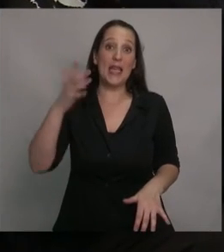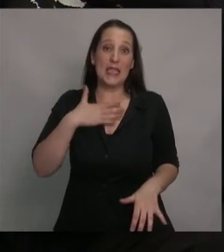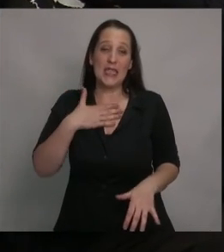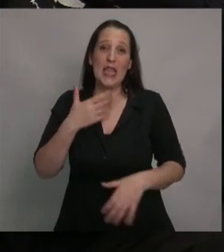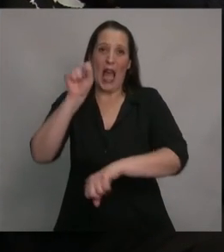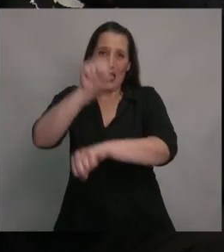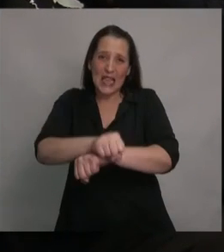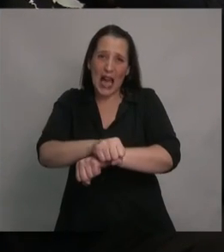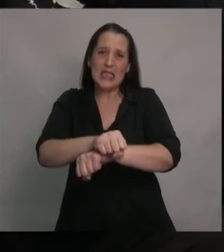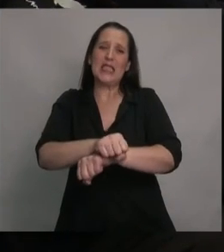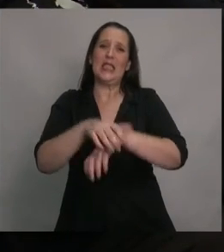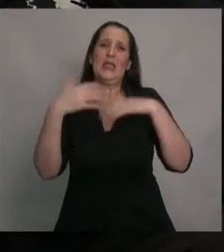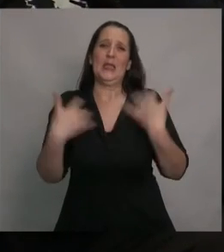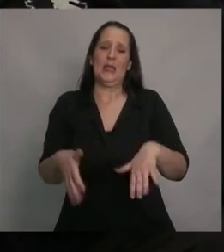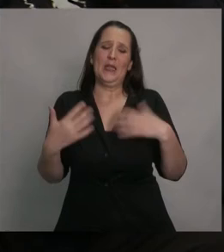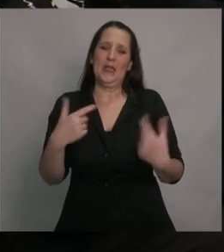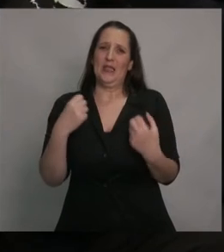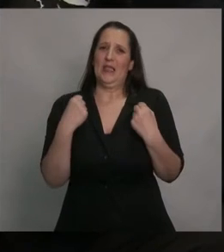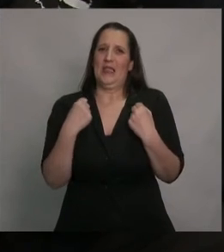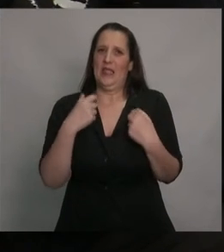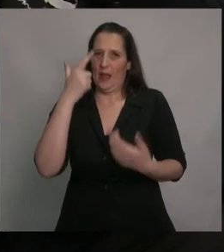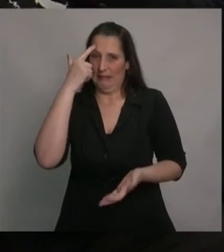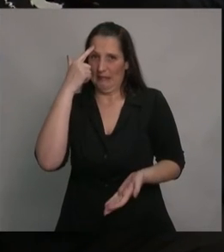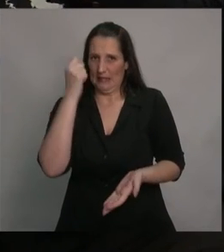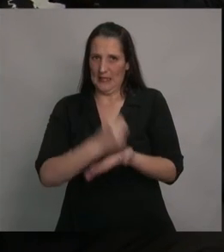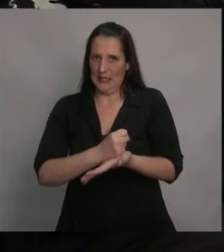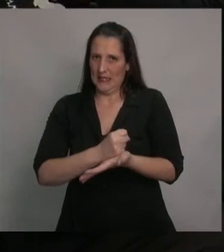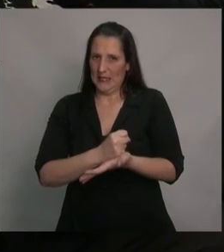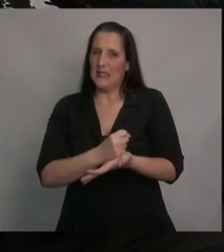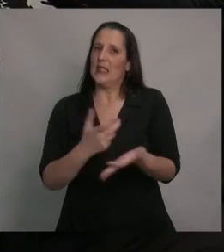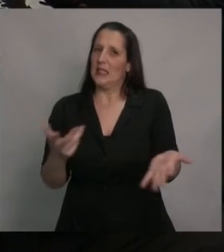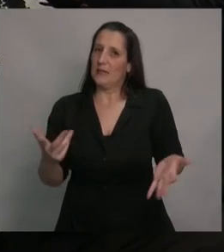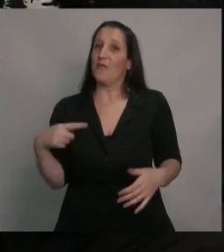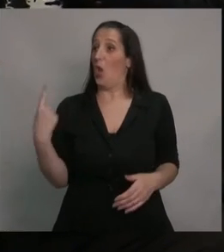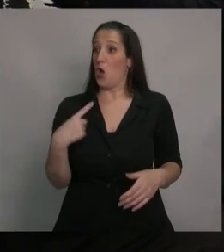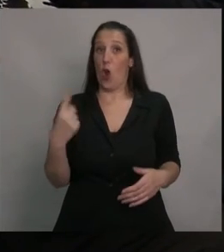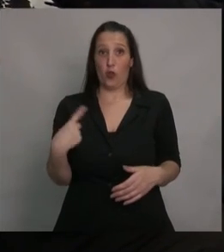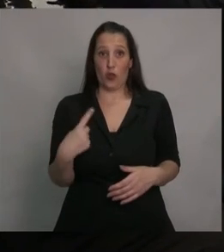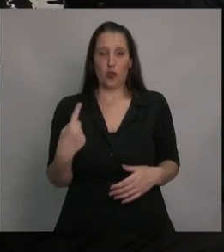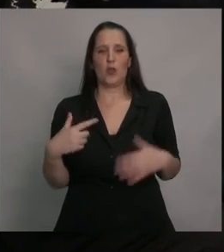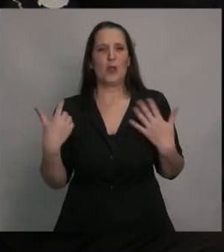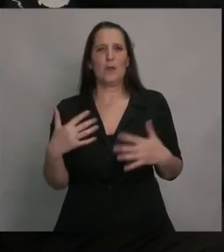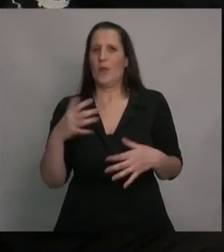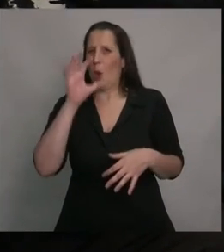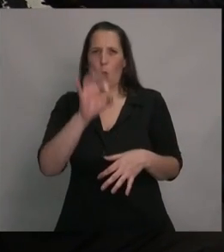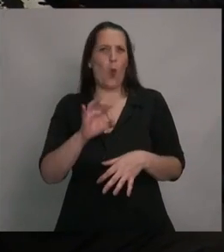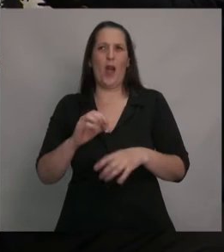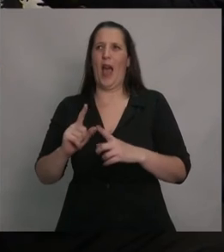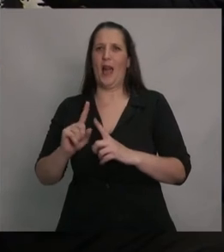la experiencia en la cárcel es una experiencia fuerte, sin duda alguna. En el caso nuestro, nosotros nunca nos